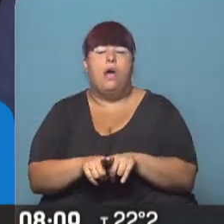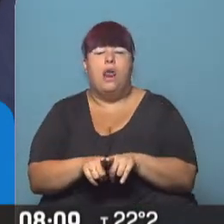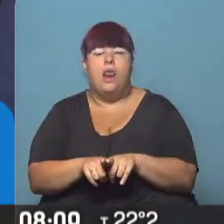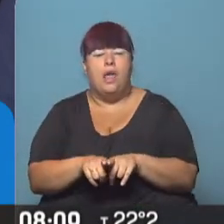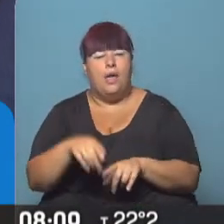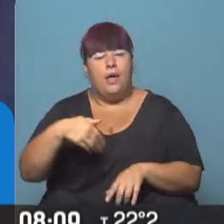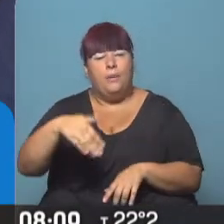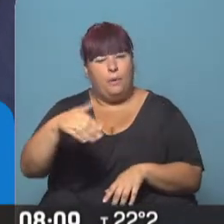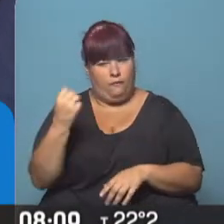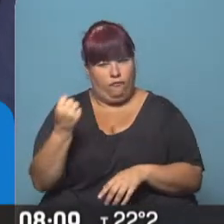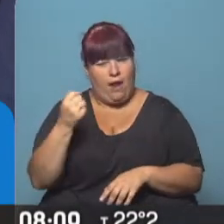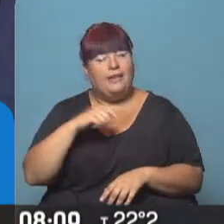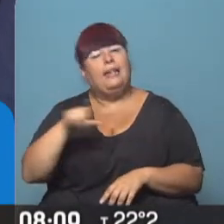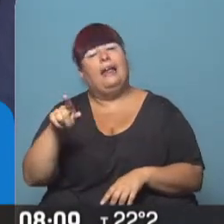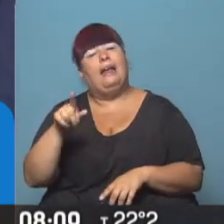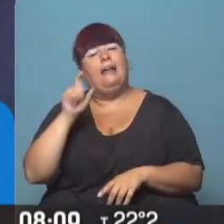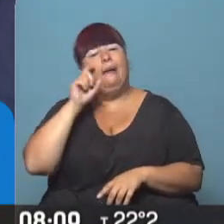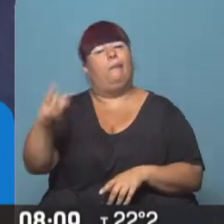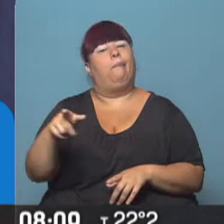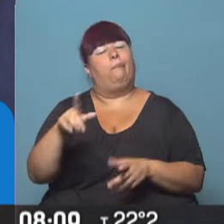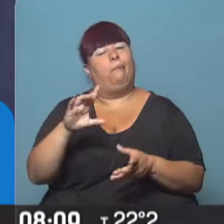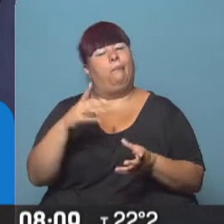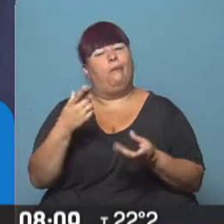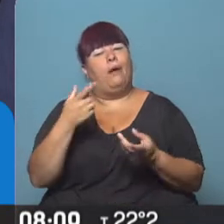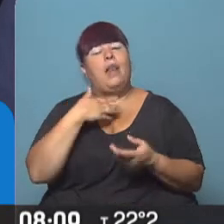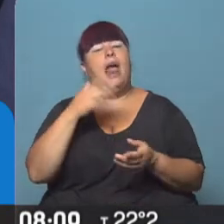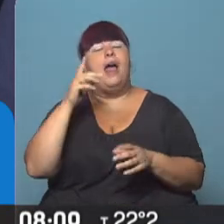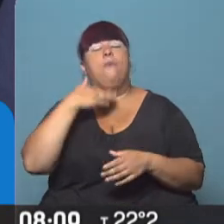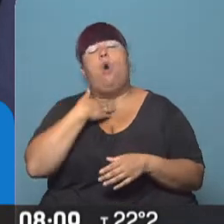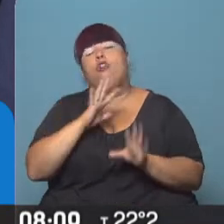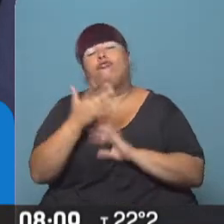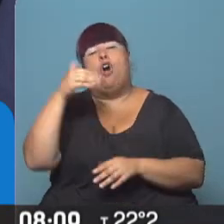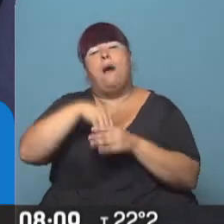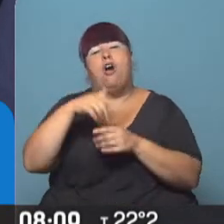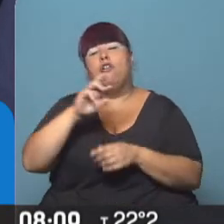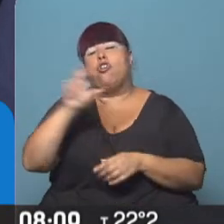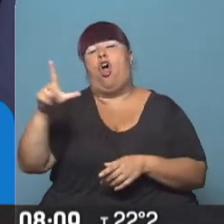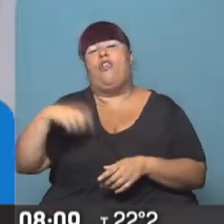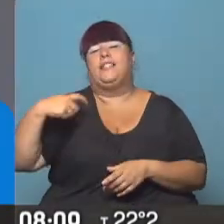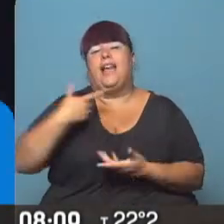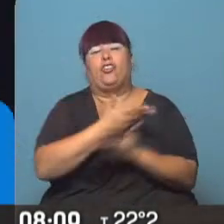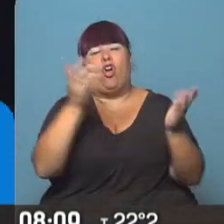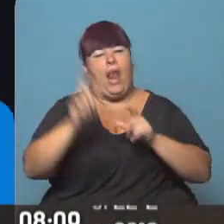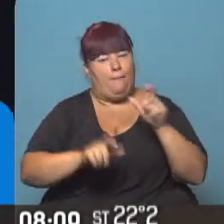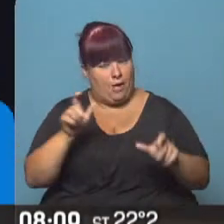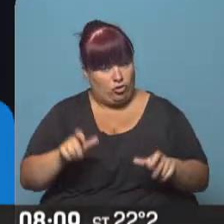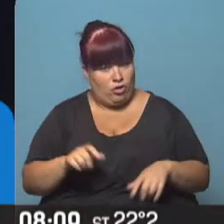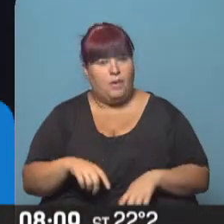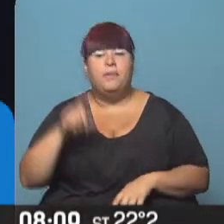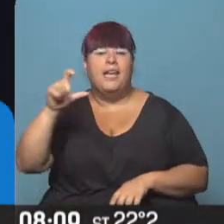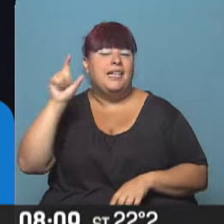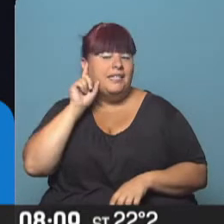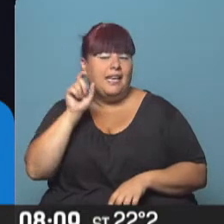una tendencia fuerte a deslegitimar la voz y el rol de los sindicatos frente a la sociedad. La CGT va